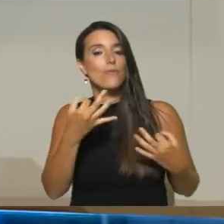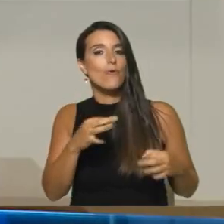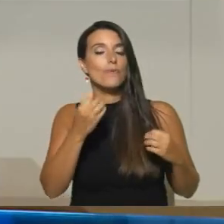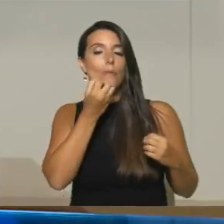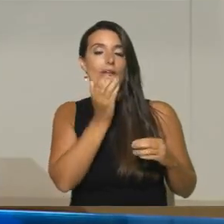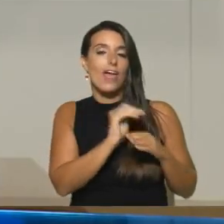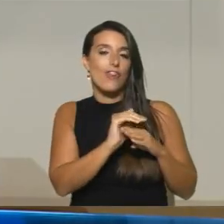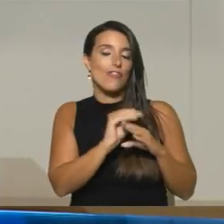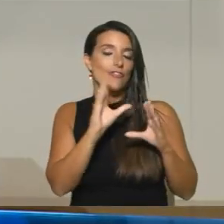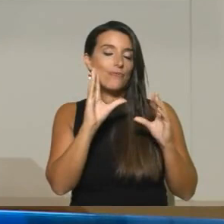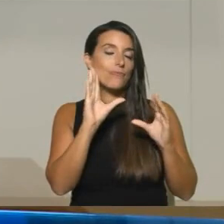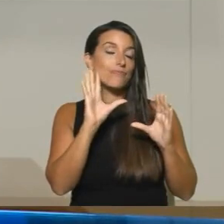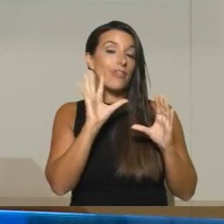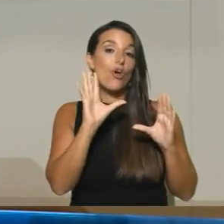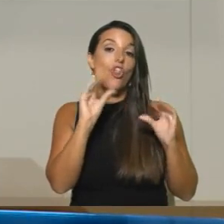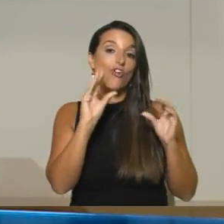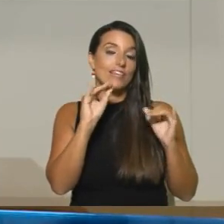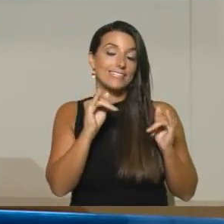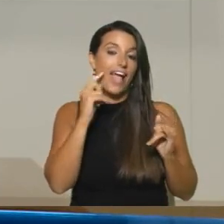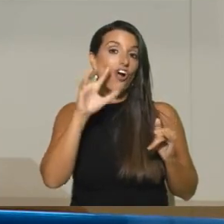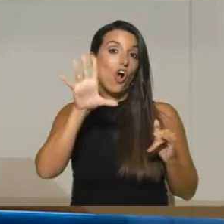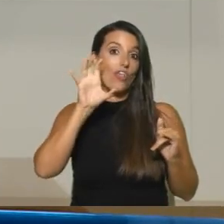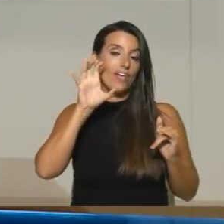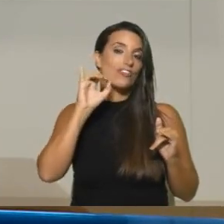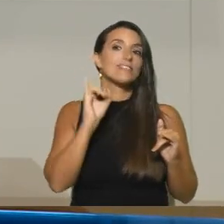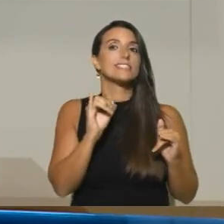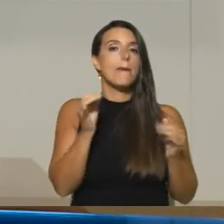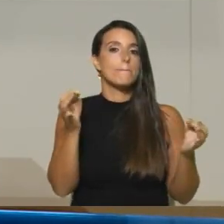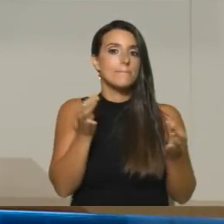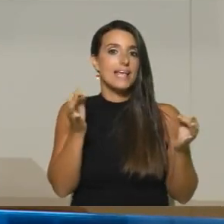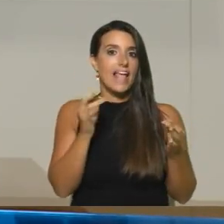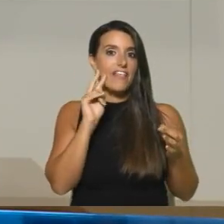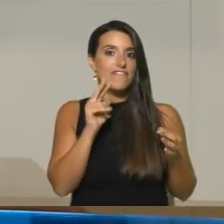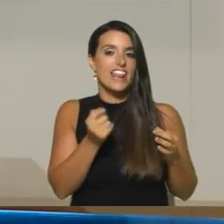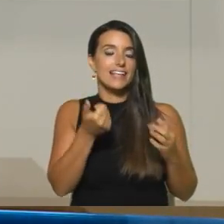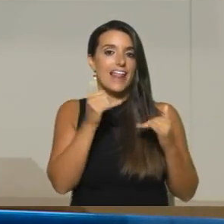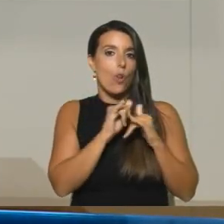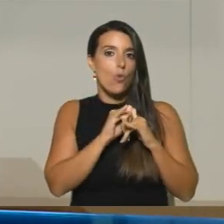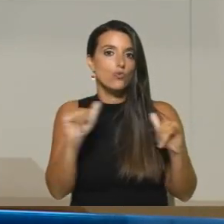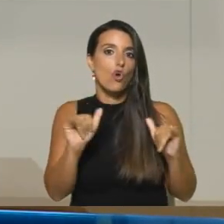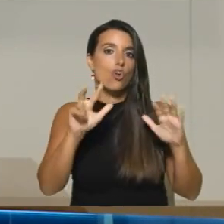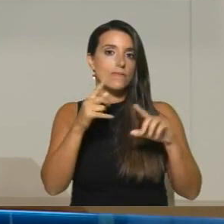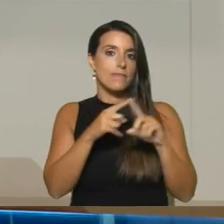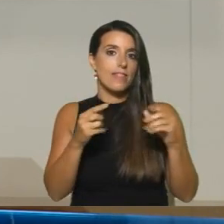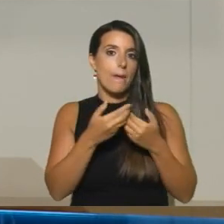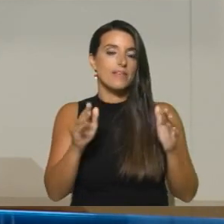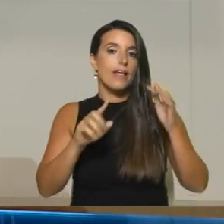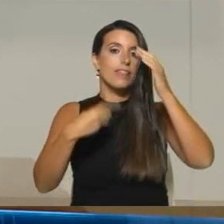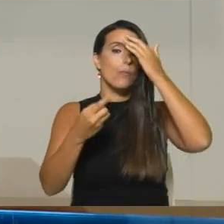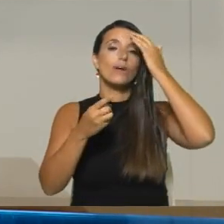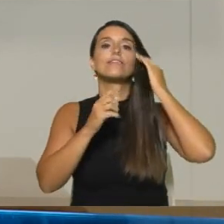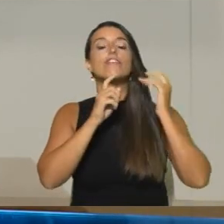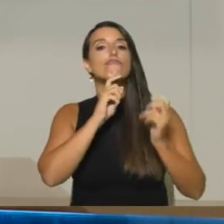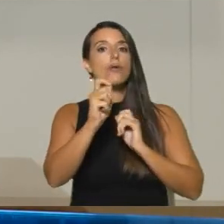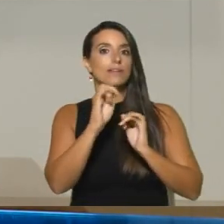Buenas noches sí recordando esto y anticipando un poco el especial que recién veíamos el anuncio que va a empezar 8:30 después del informativo después